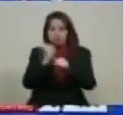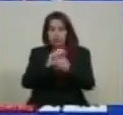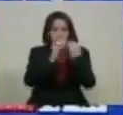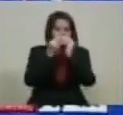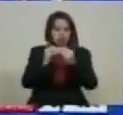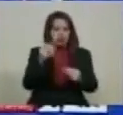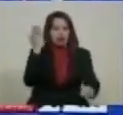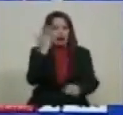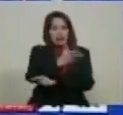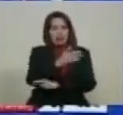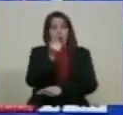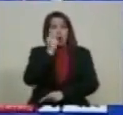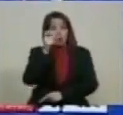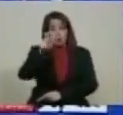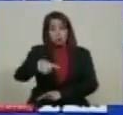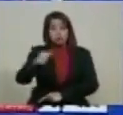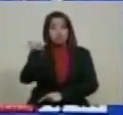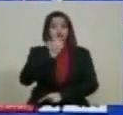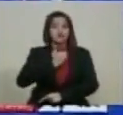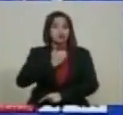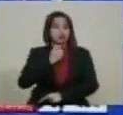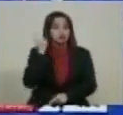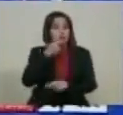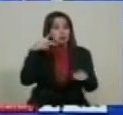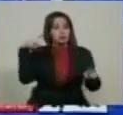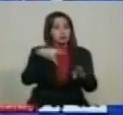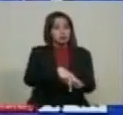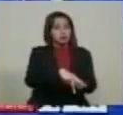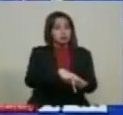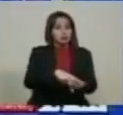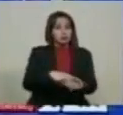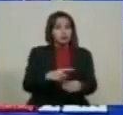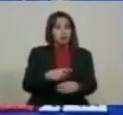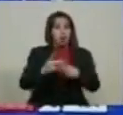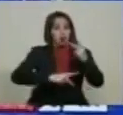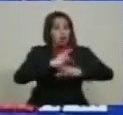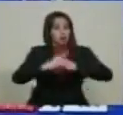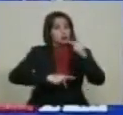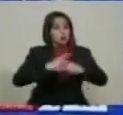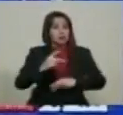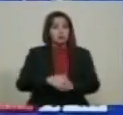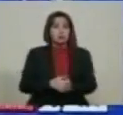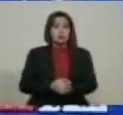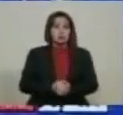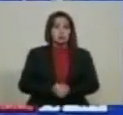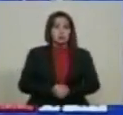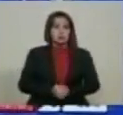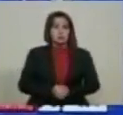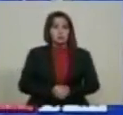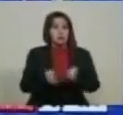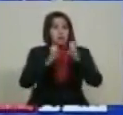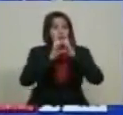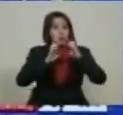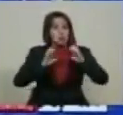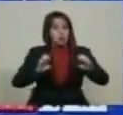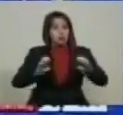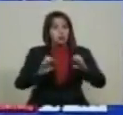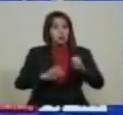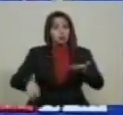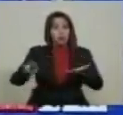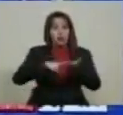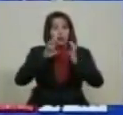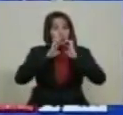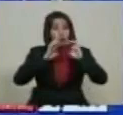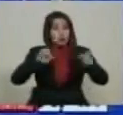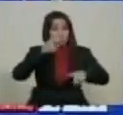Y el hombre que abuse debe ser sometido a un proceso de educación, reeducación